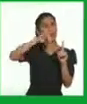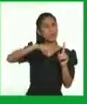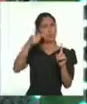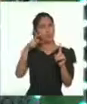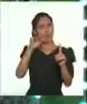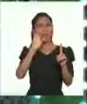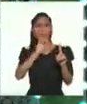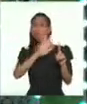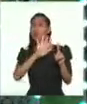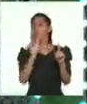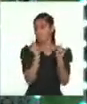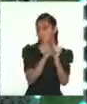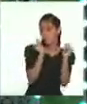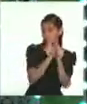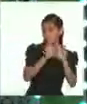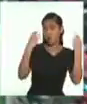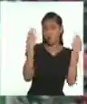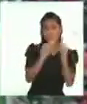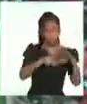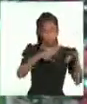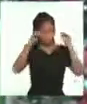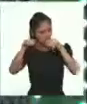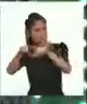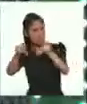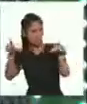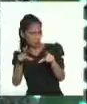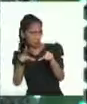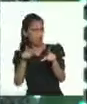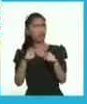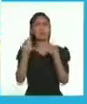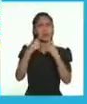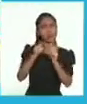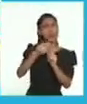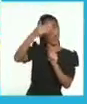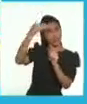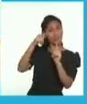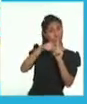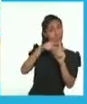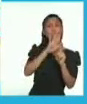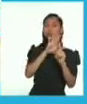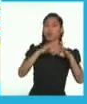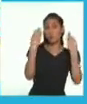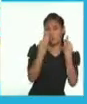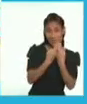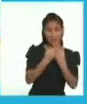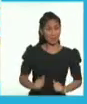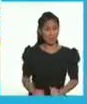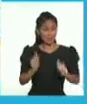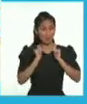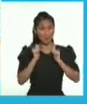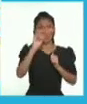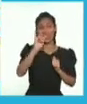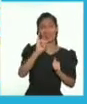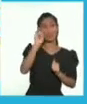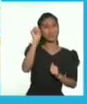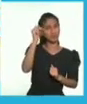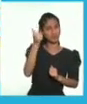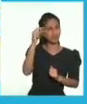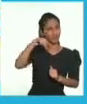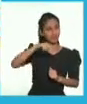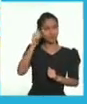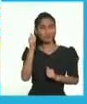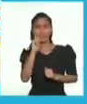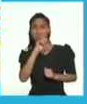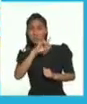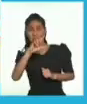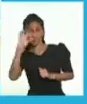se ha instalado junto a su familia en un barrio de la ciudad. Cuando Mario y su familia vivían en Yanatile, hablaban la mayor parte del tiempo en su lengua